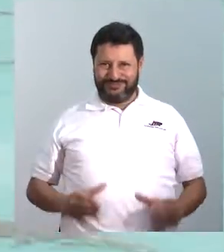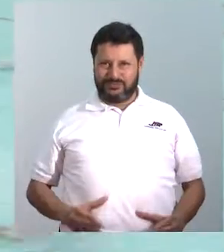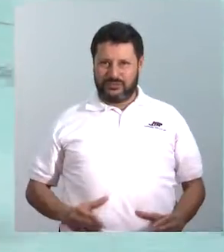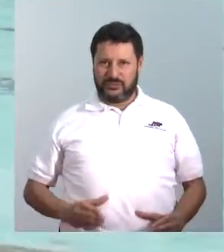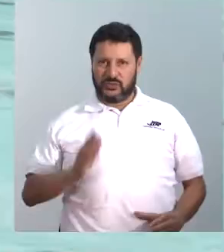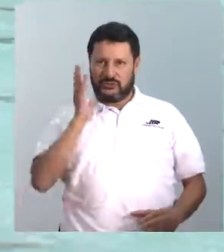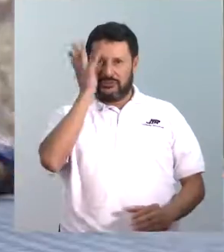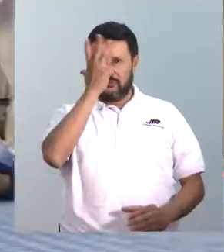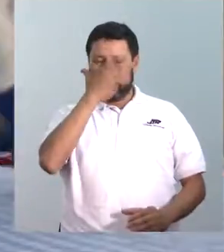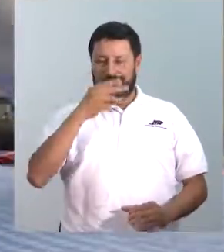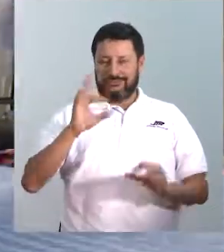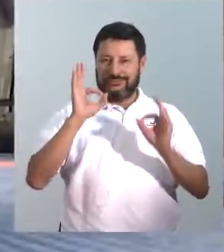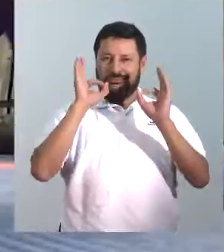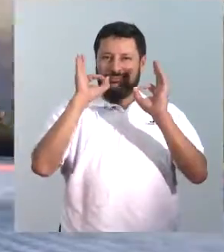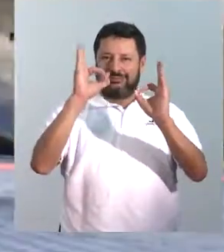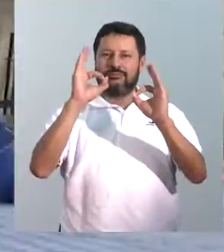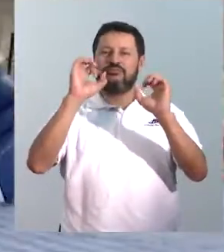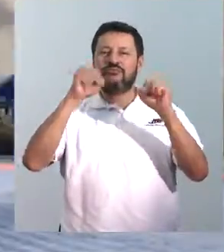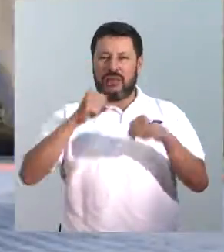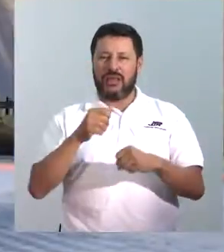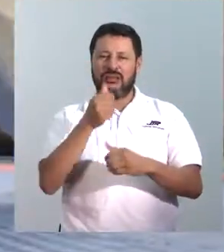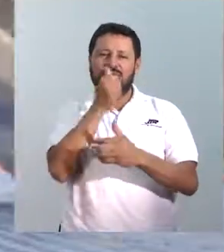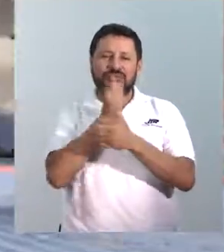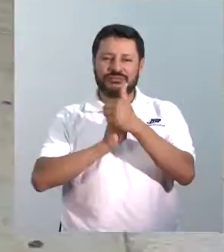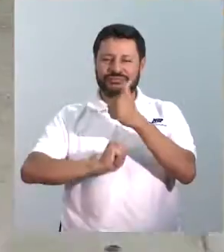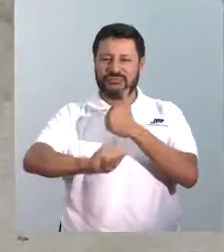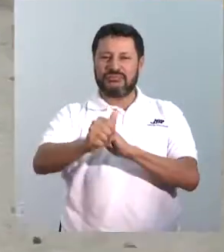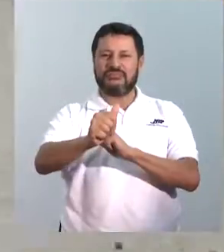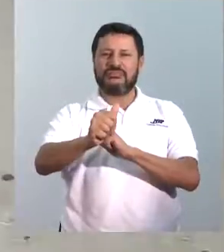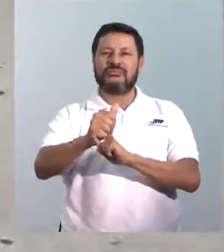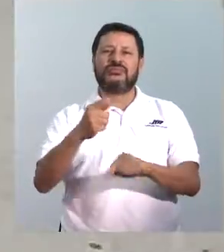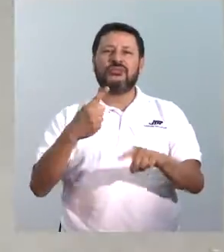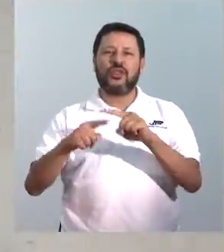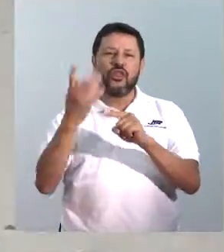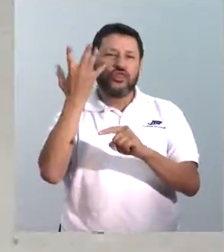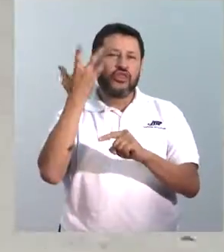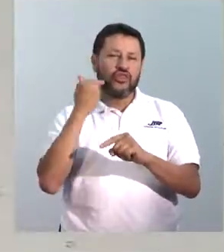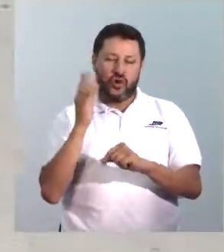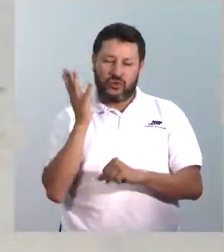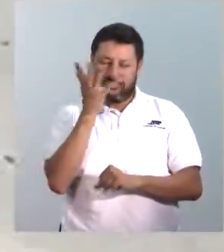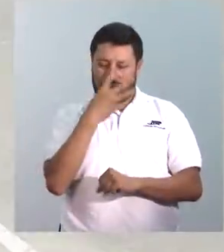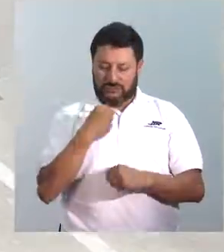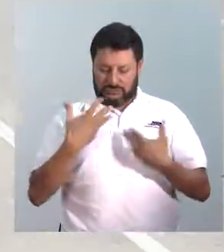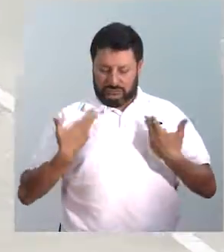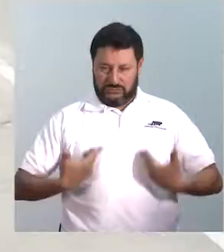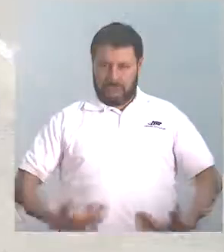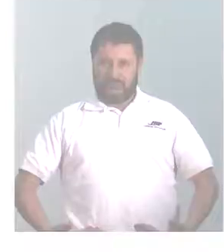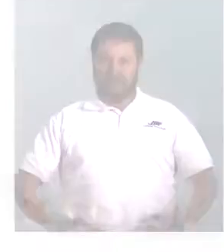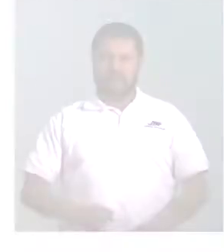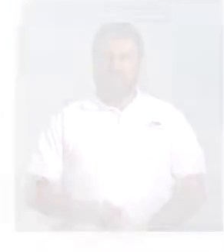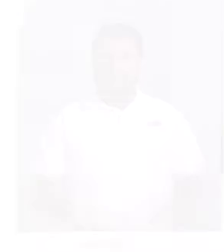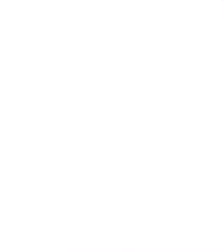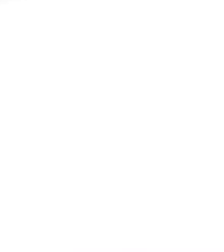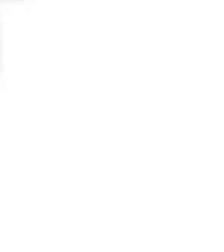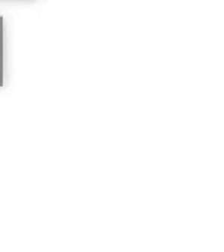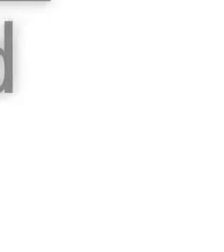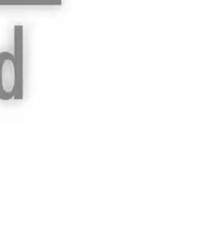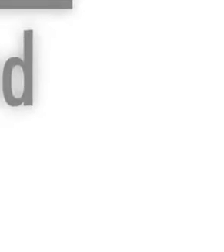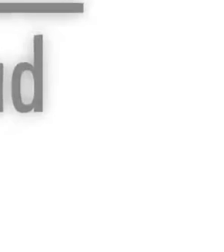cuerpo sea armónico y tenga esa capacidad de resistir a toda esta actividad se debe trabajar todos los grupos musculares.